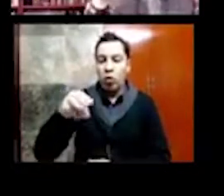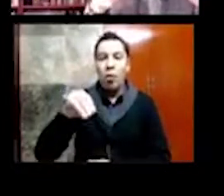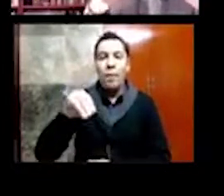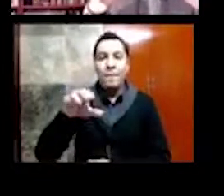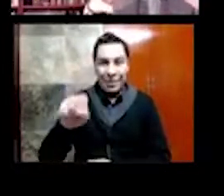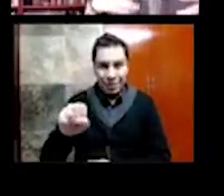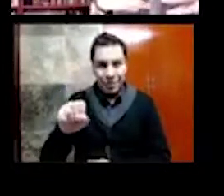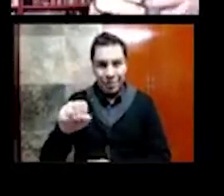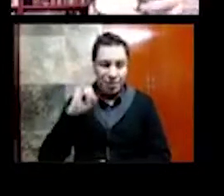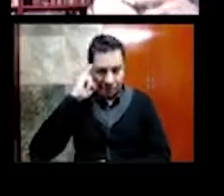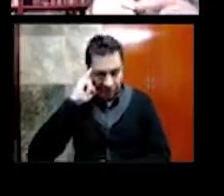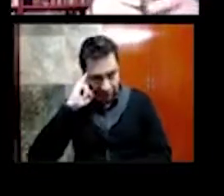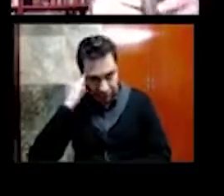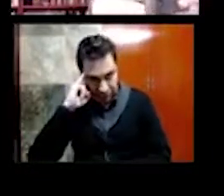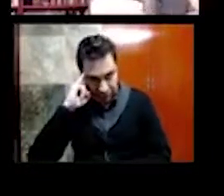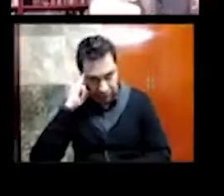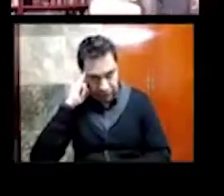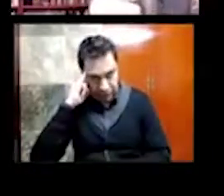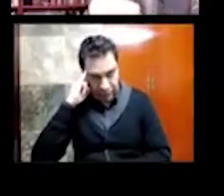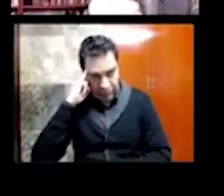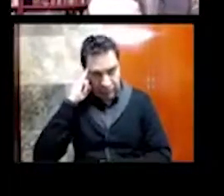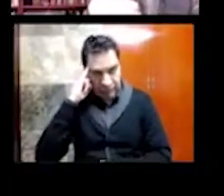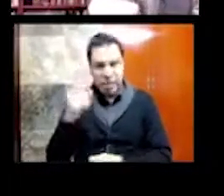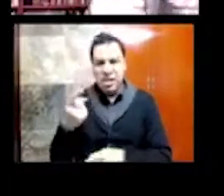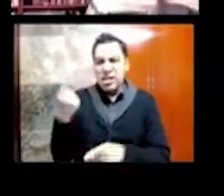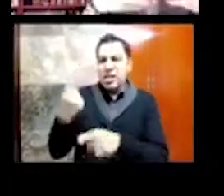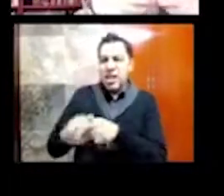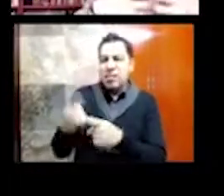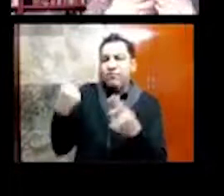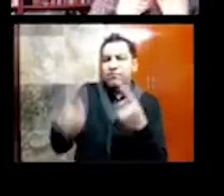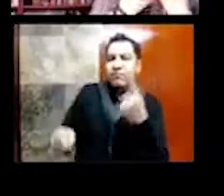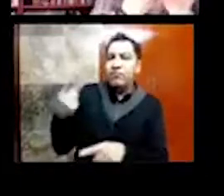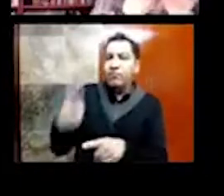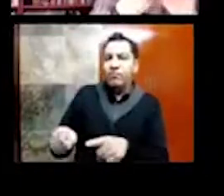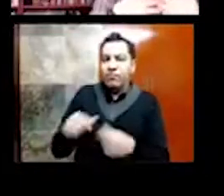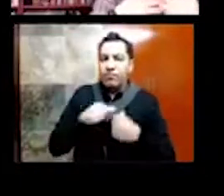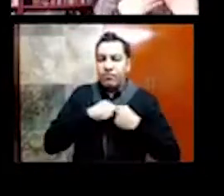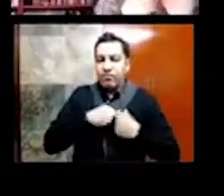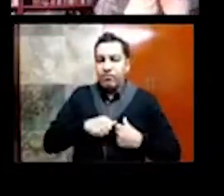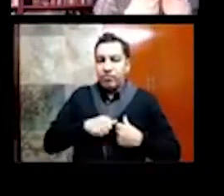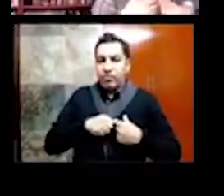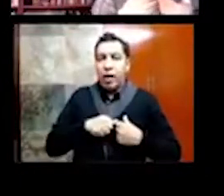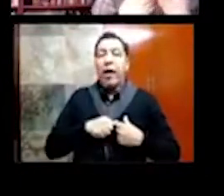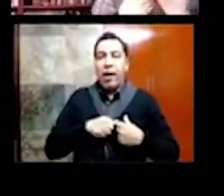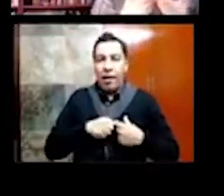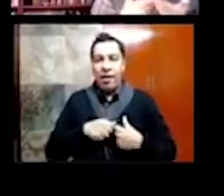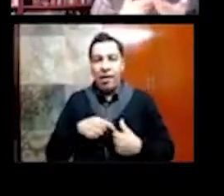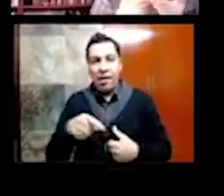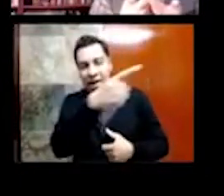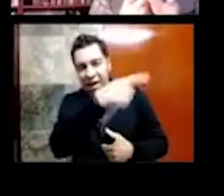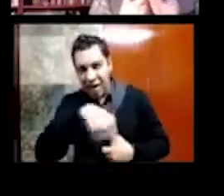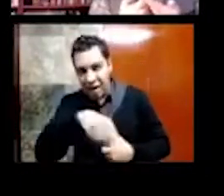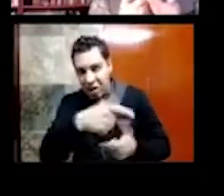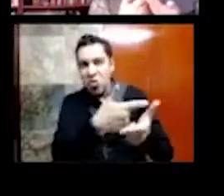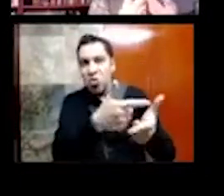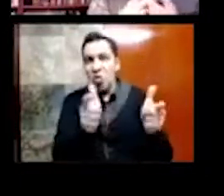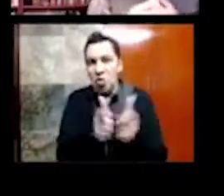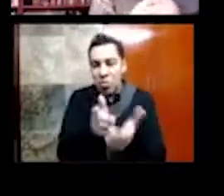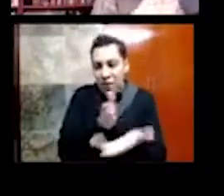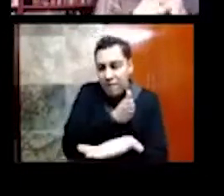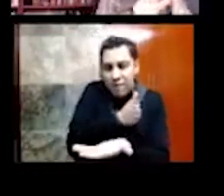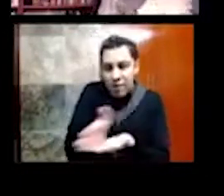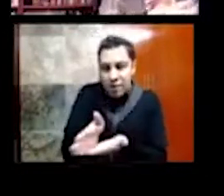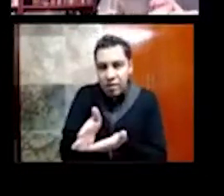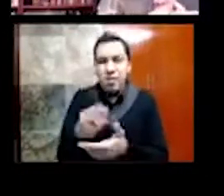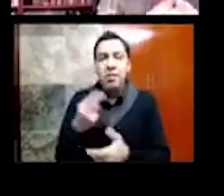dominados aparentemente por grupos de habla náhuatl, pero muy con relaciones a veces tensas. Nos hablaba